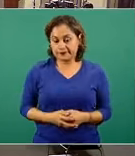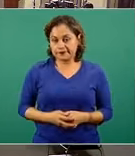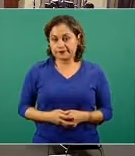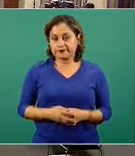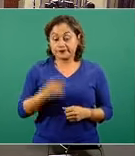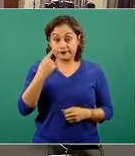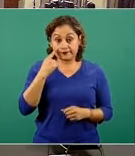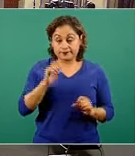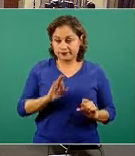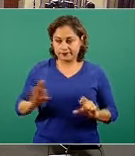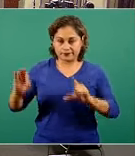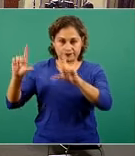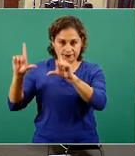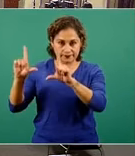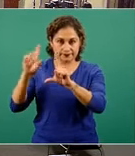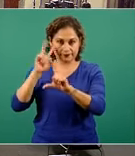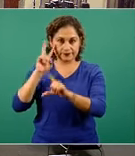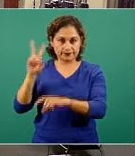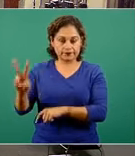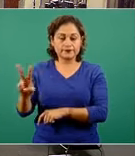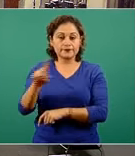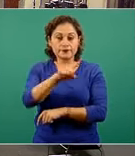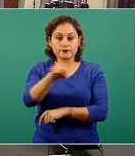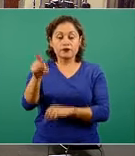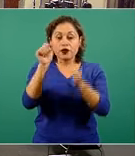pantalla para actualizar primeramente